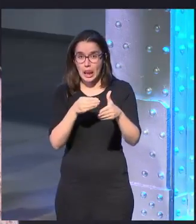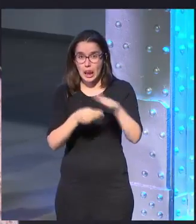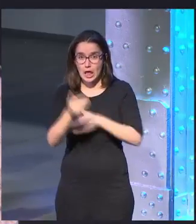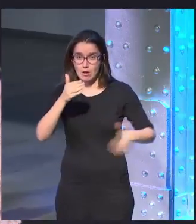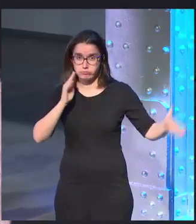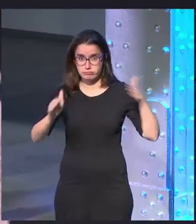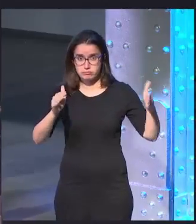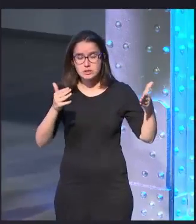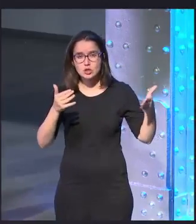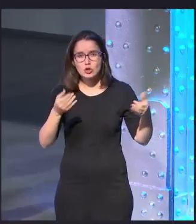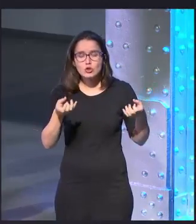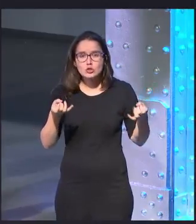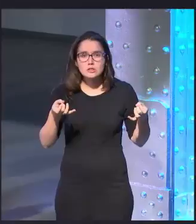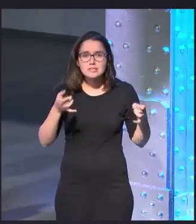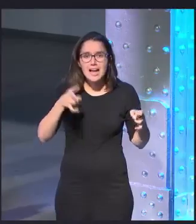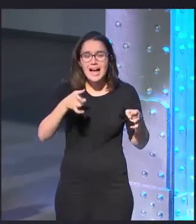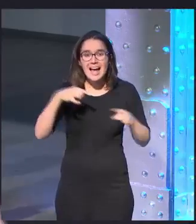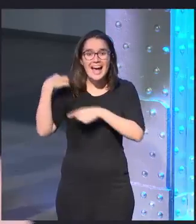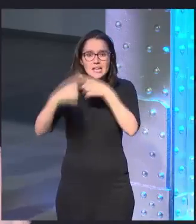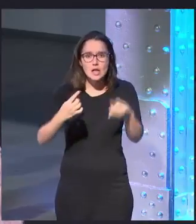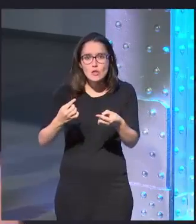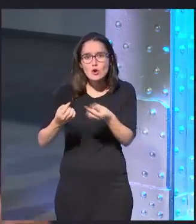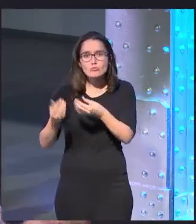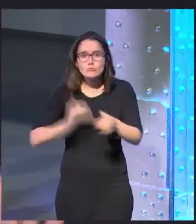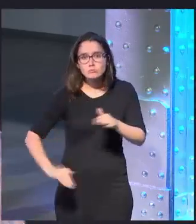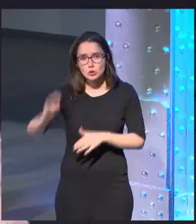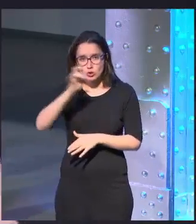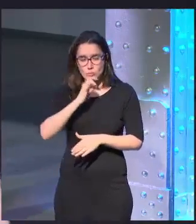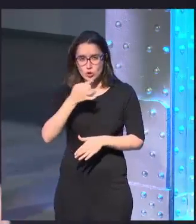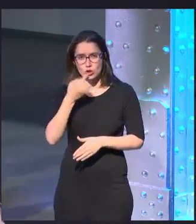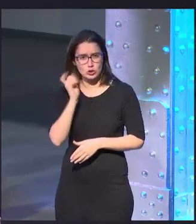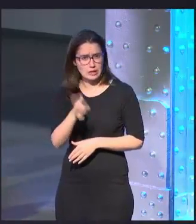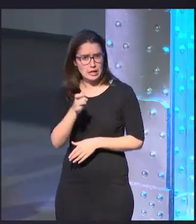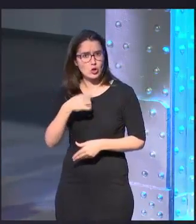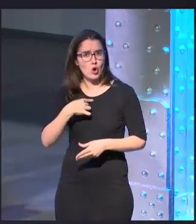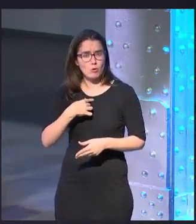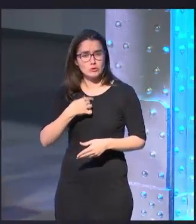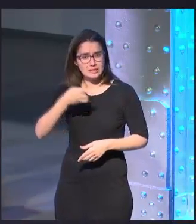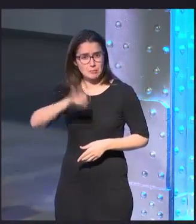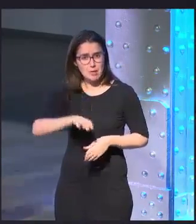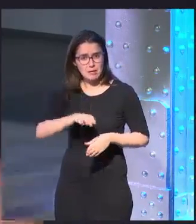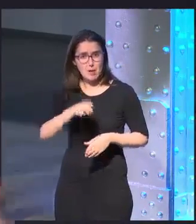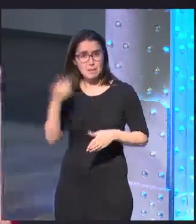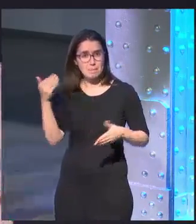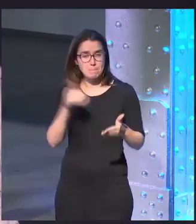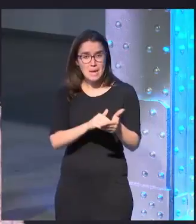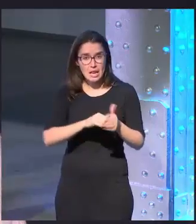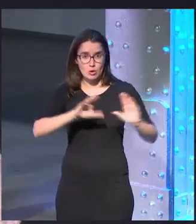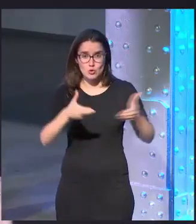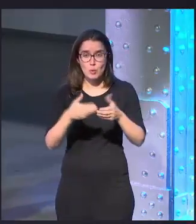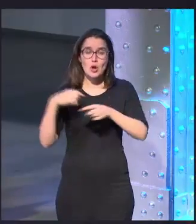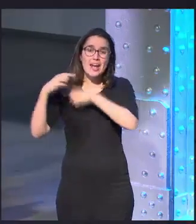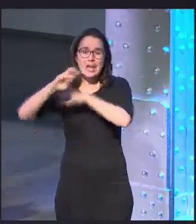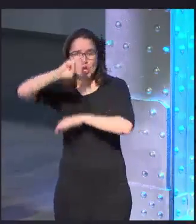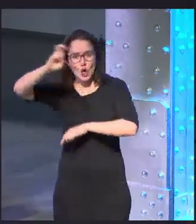hemos, cómo se ha criado esta generación, aunque yo también he dicho algunas veces que yo también soy millennials de otra generación,